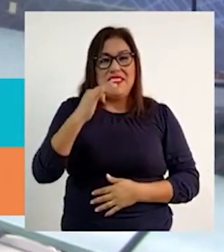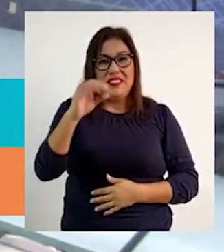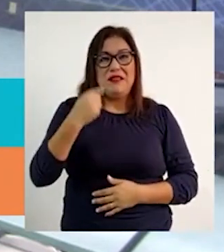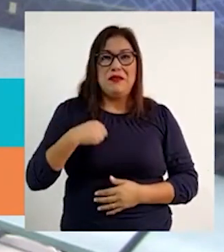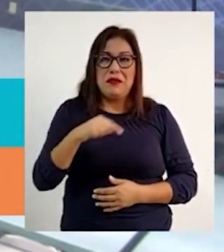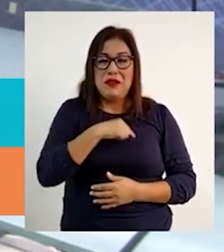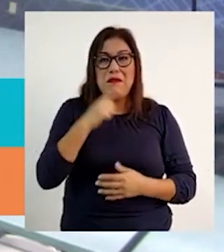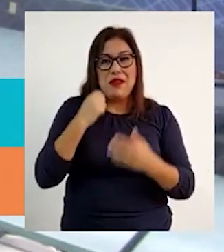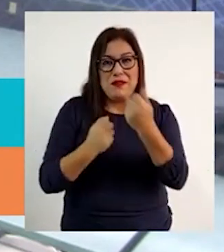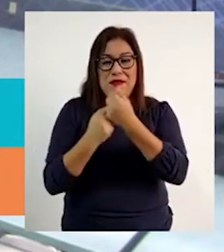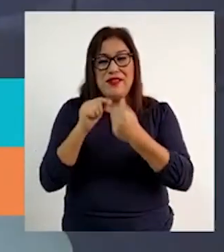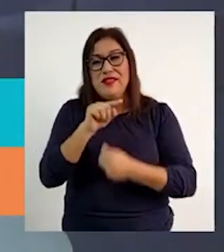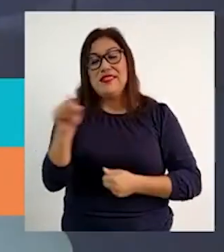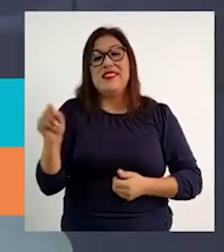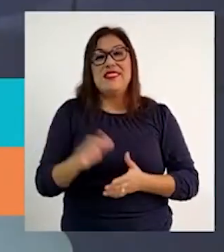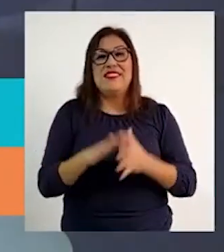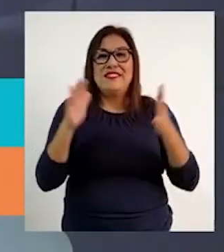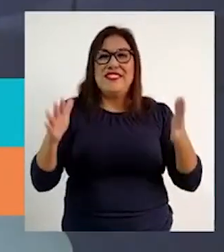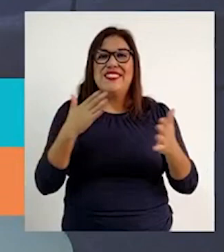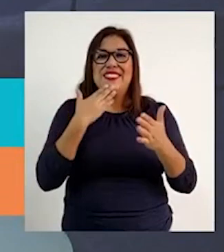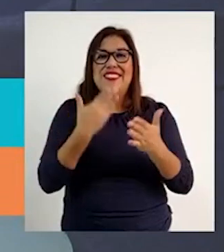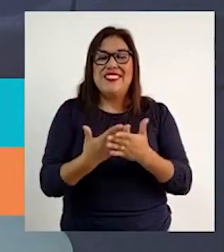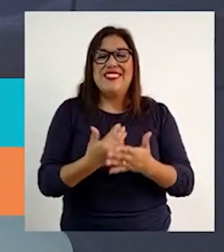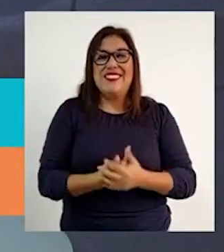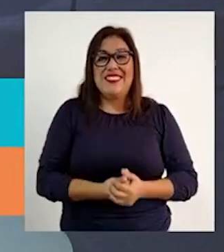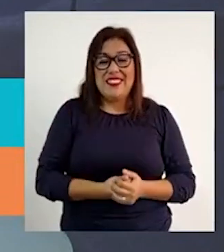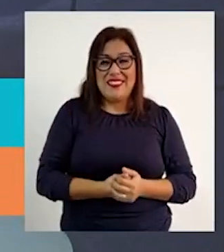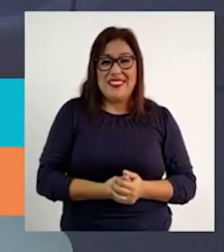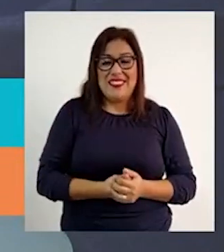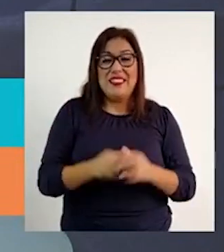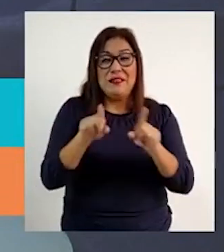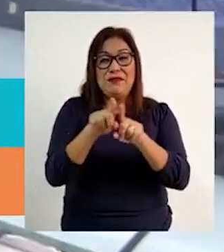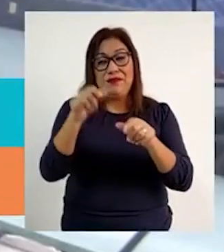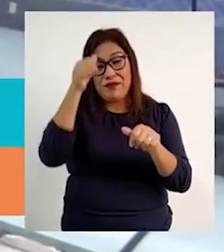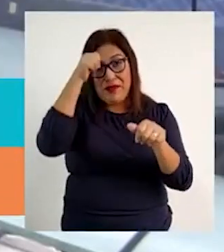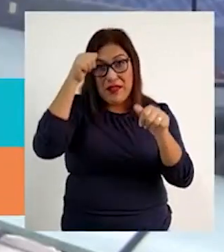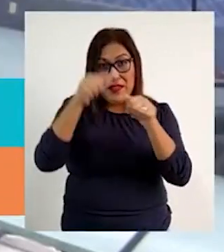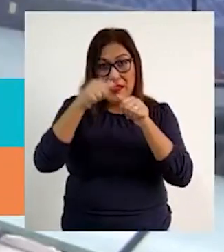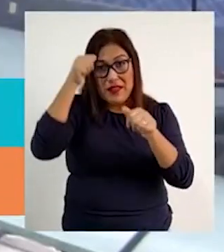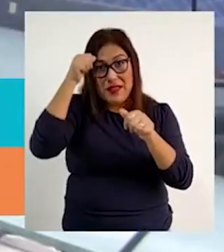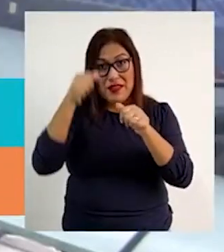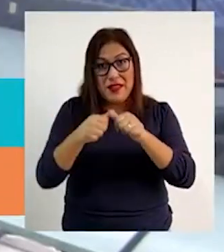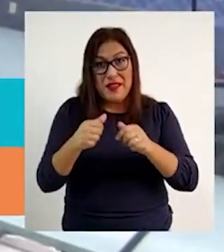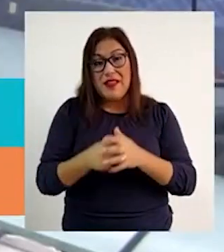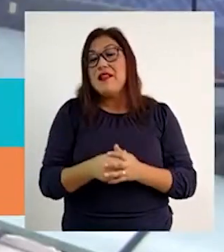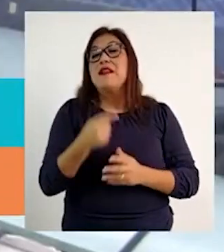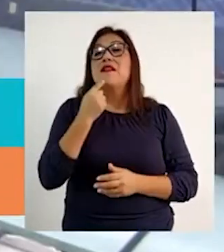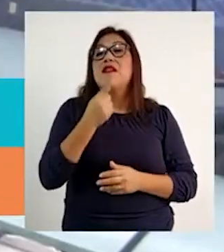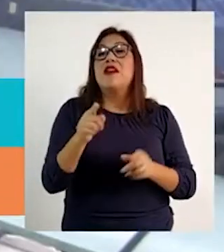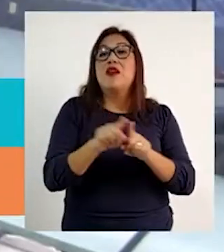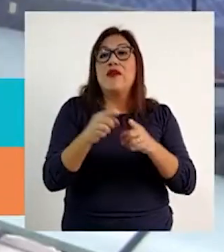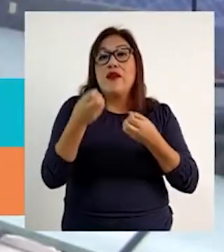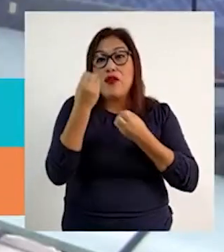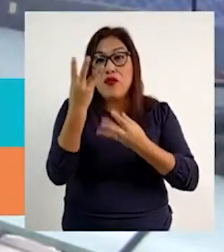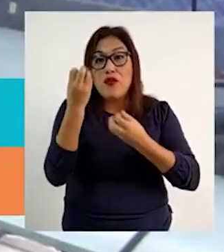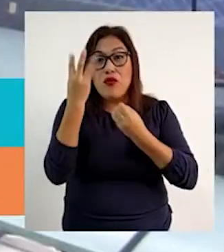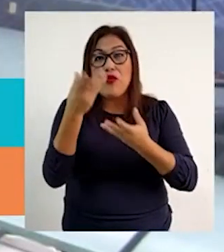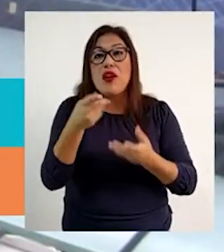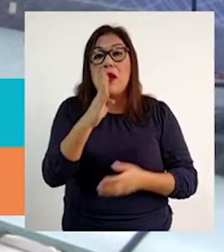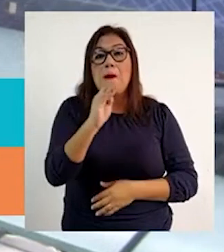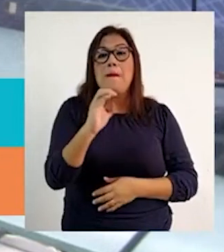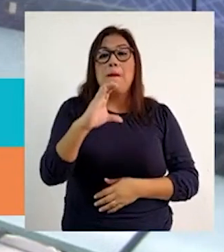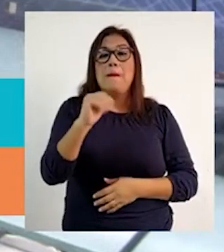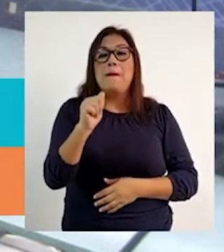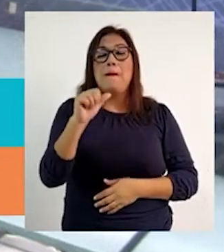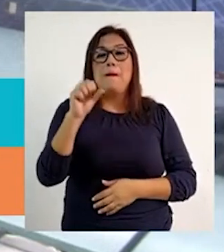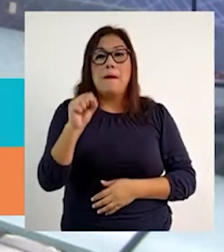para apoyarles. Muchísimas gracias. También recordarles, Enrique, Vanessa mencionó que va a haber información sobre la beca Fulbright.